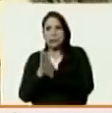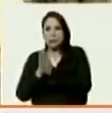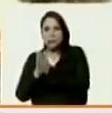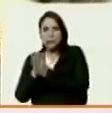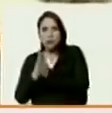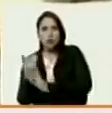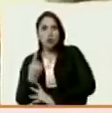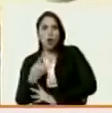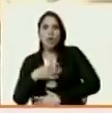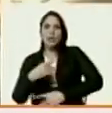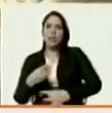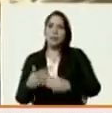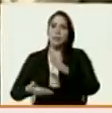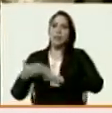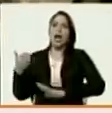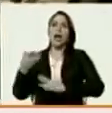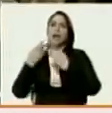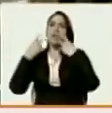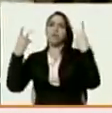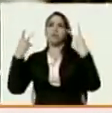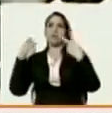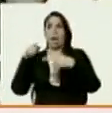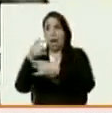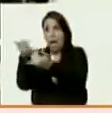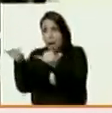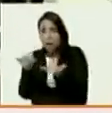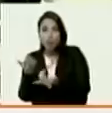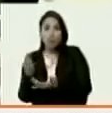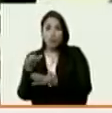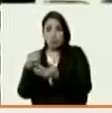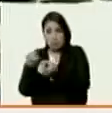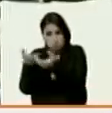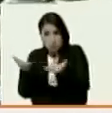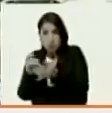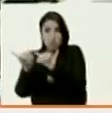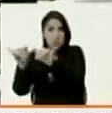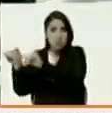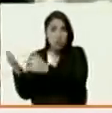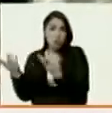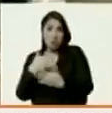les interesa que salga lo que ellos quieren que salga. Pero digo,